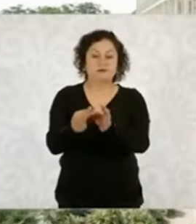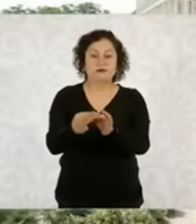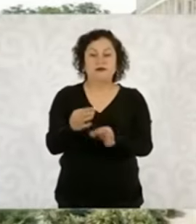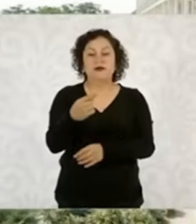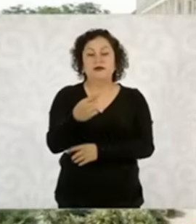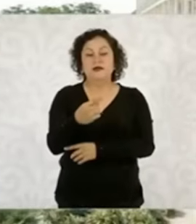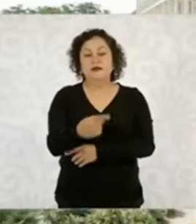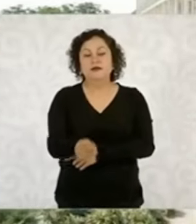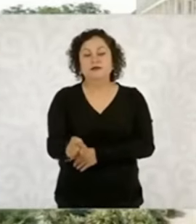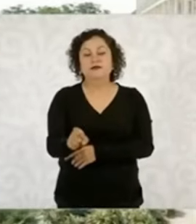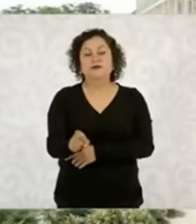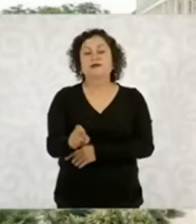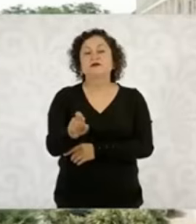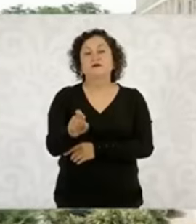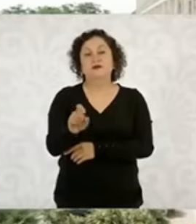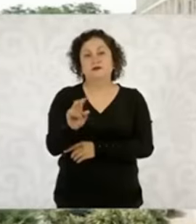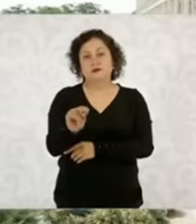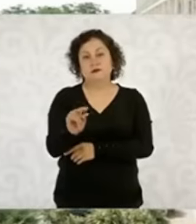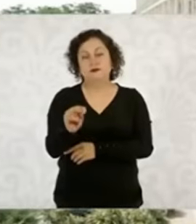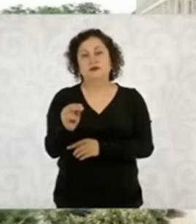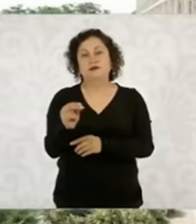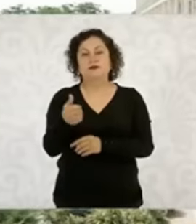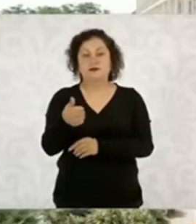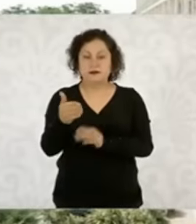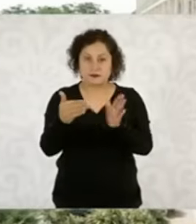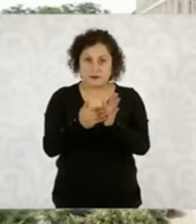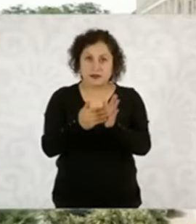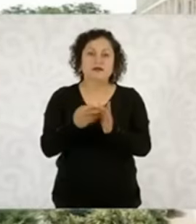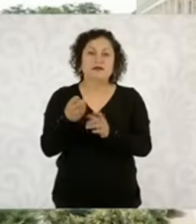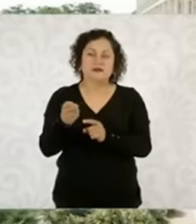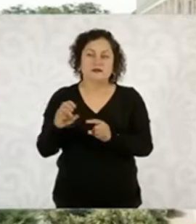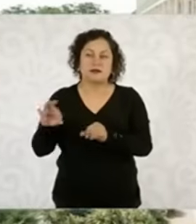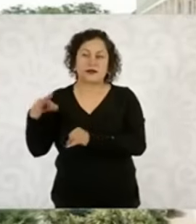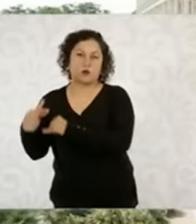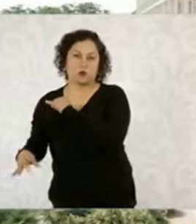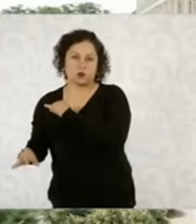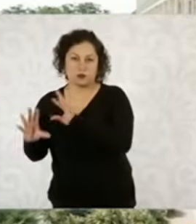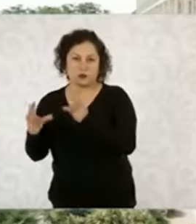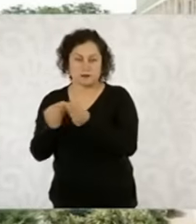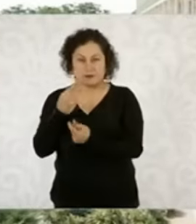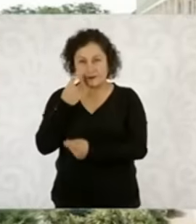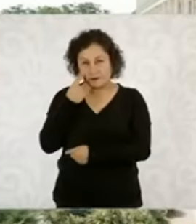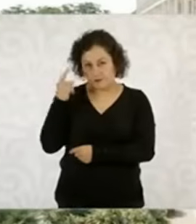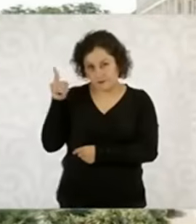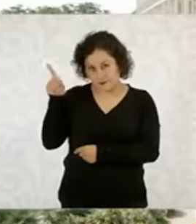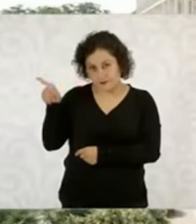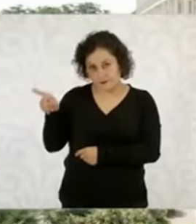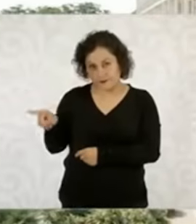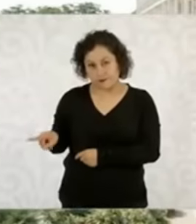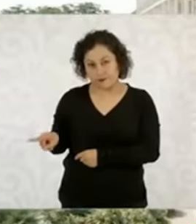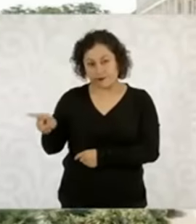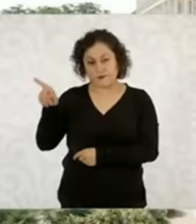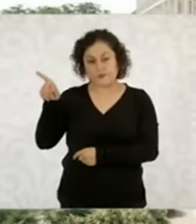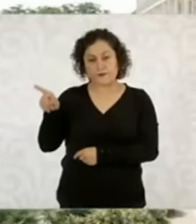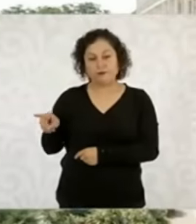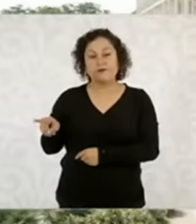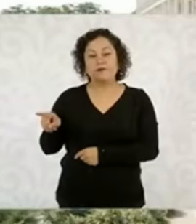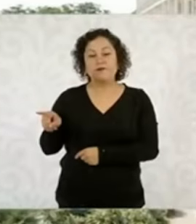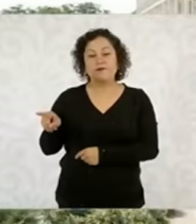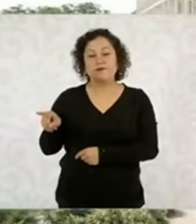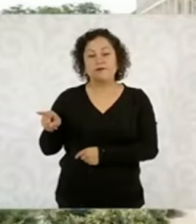186,000 de esas 199,000 que acabo de comentar. Del lado derecho ustedes pueden ver un